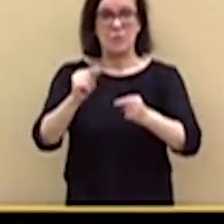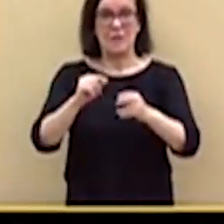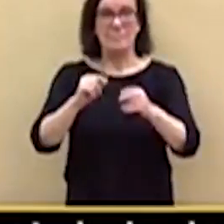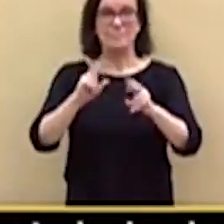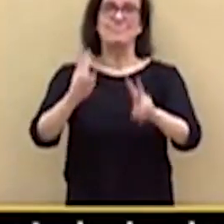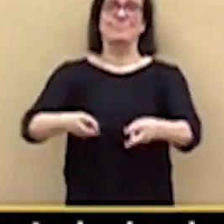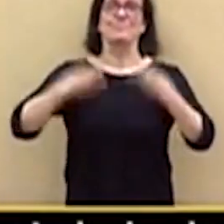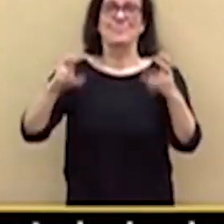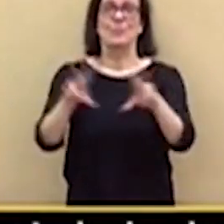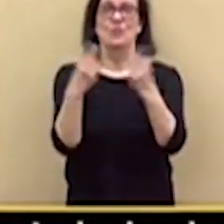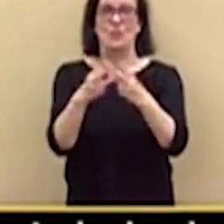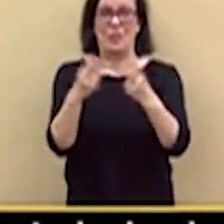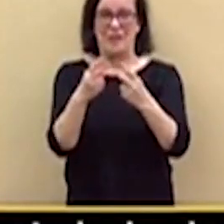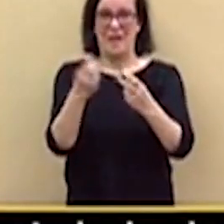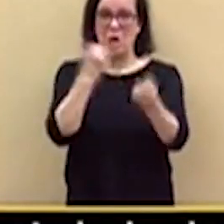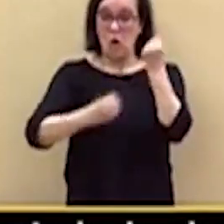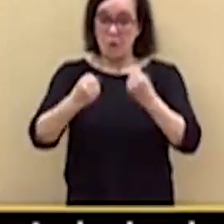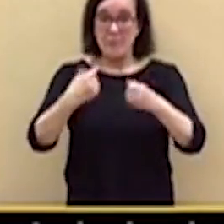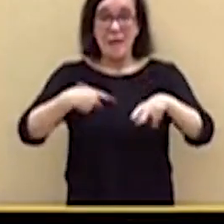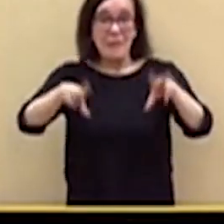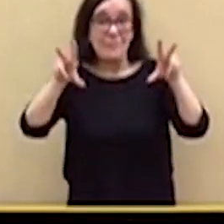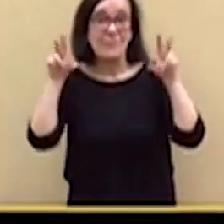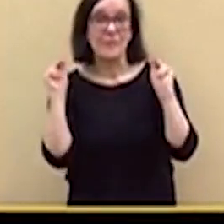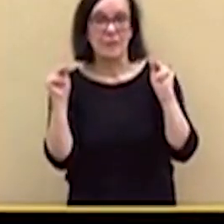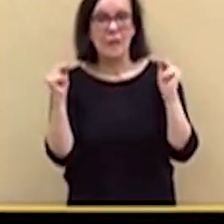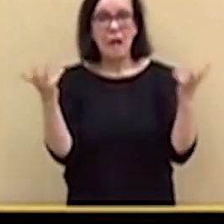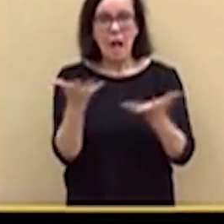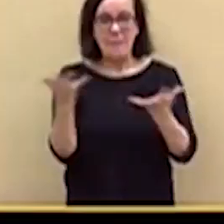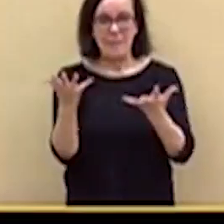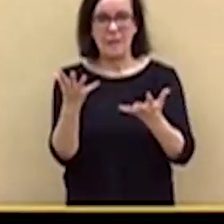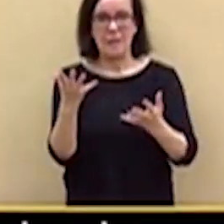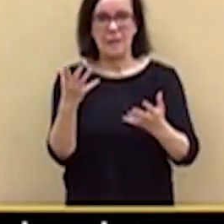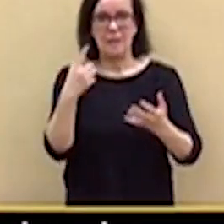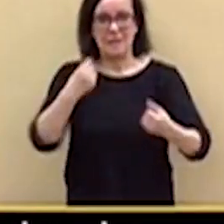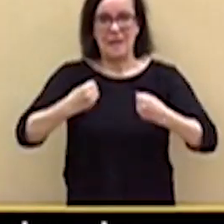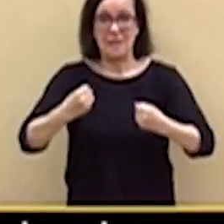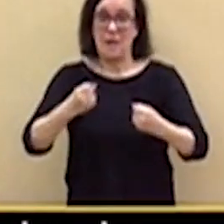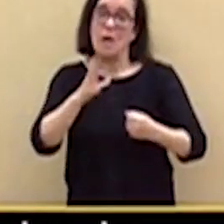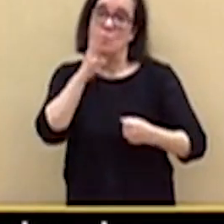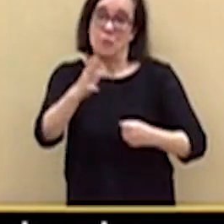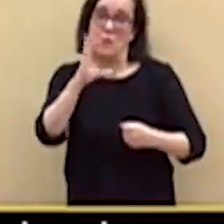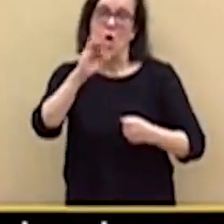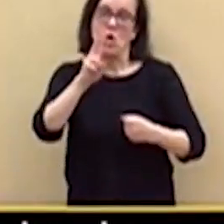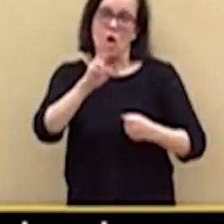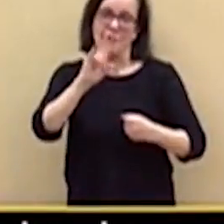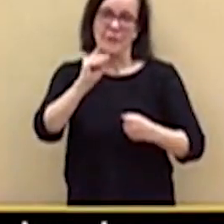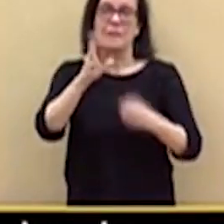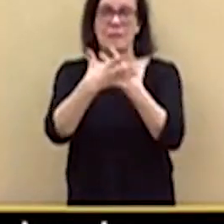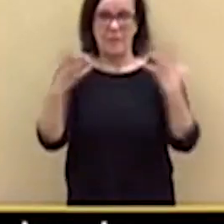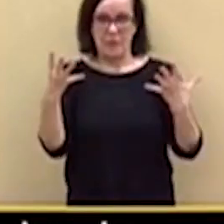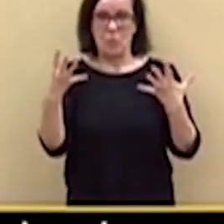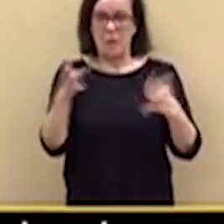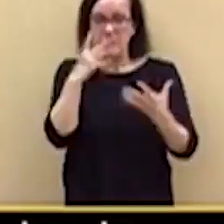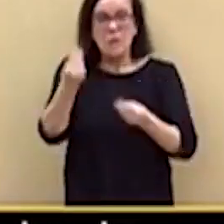y económica una vez acabe la emergencia sanitaria derivada del COVID-19. Deberán ser, señorías, unos